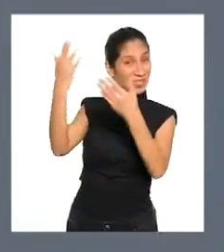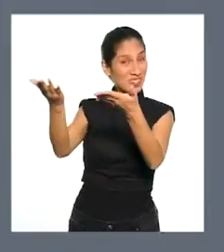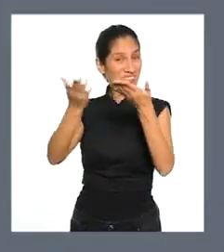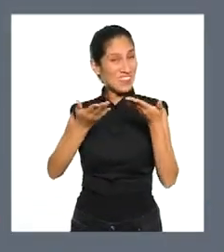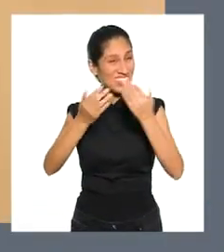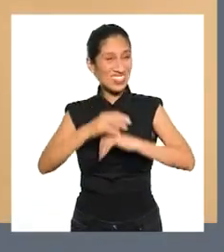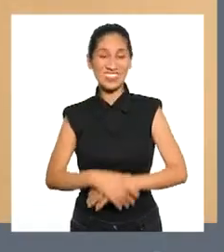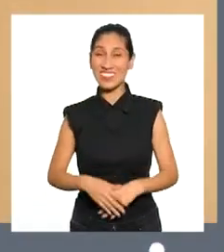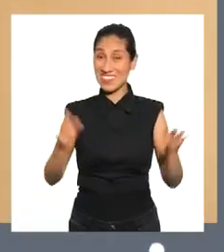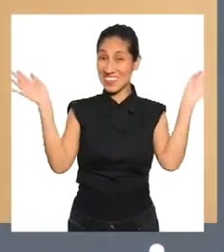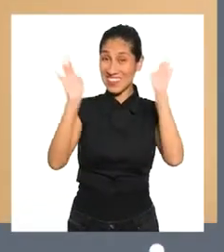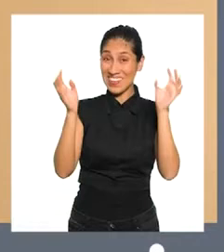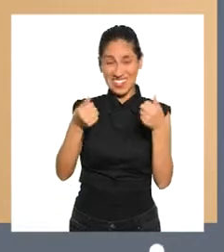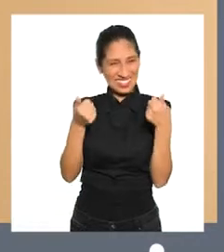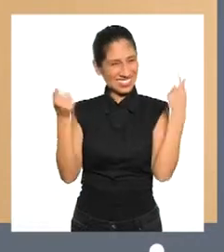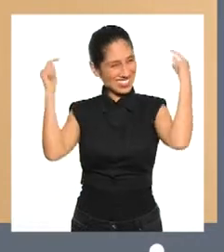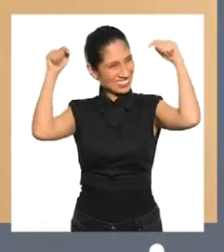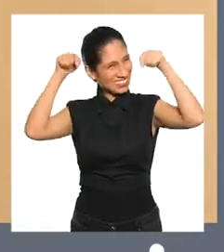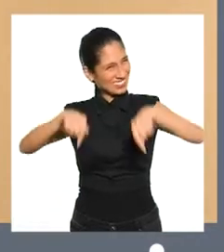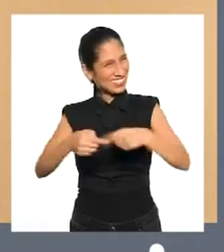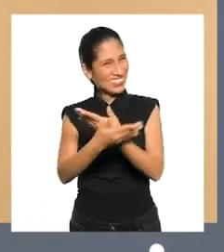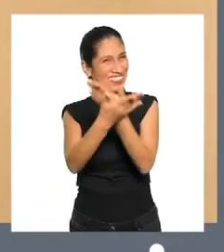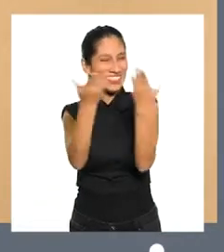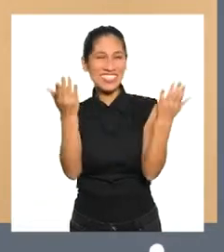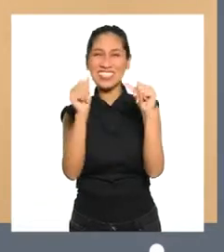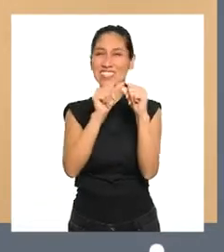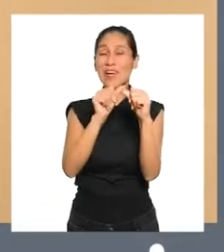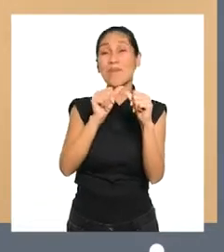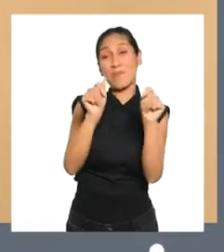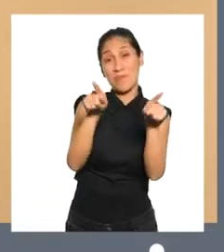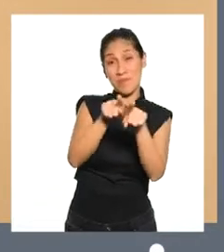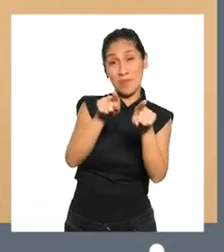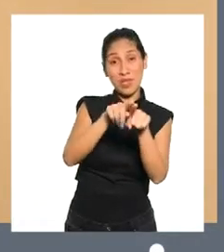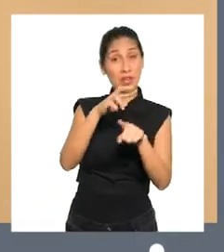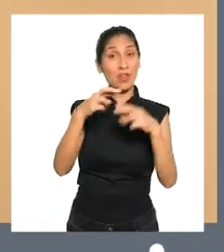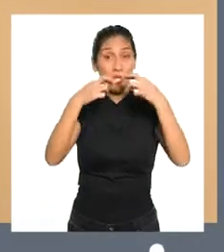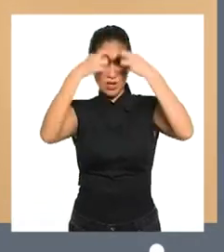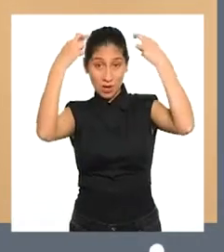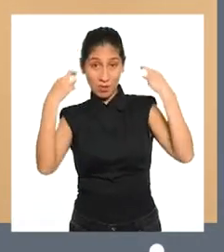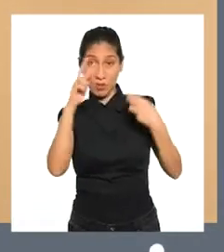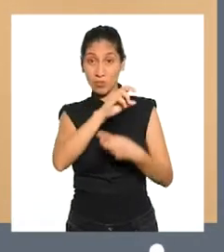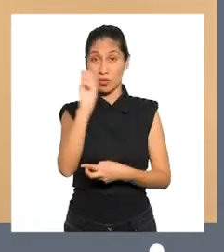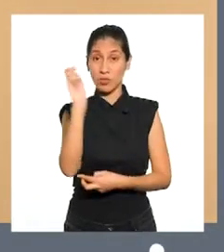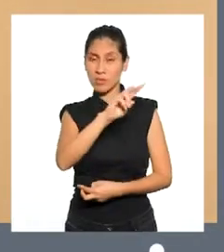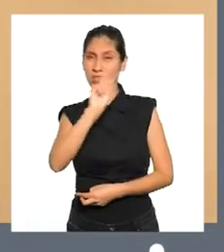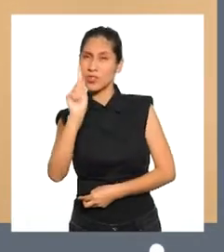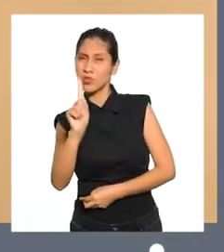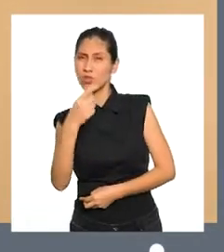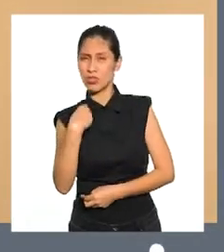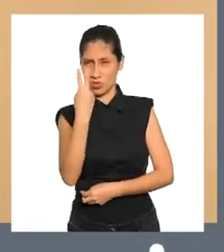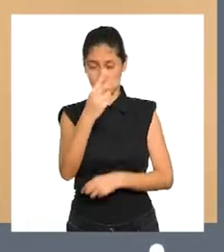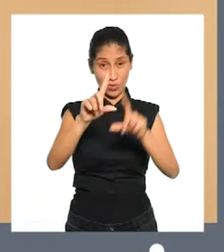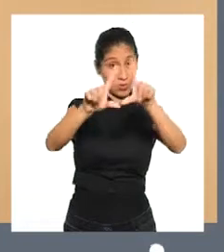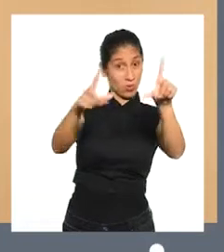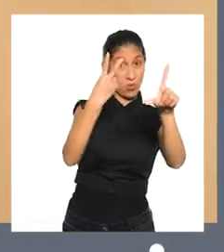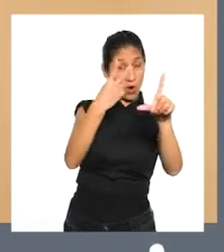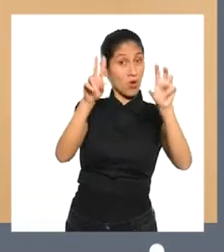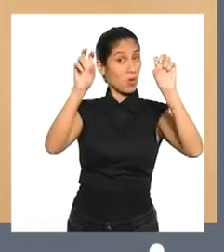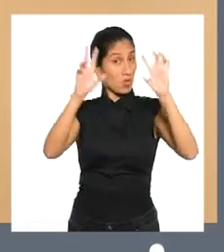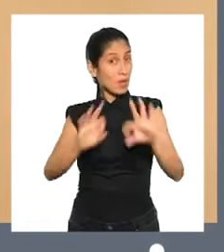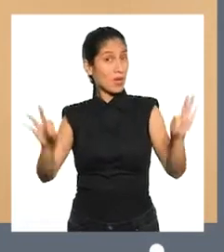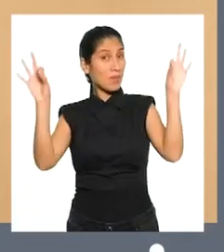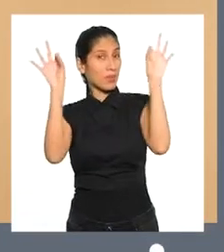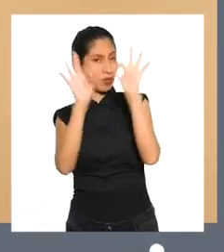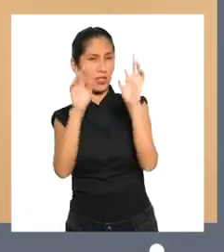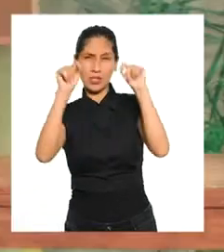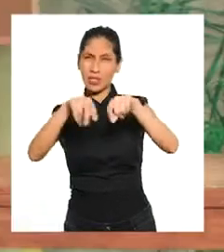Bienvenido. Hola, qué gusto estar aquí con ustedes y con la Promo 2021. Estuve viendo el programa y es un tema muy interesante